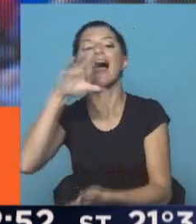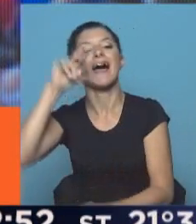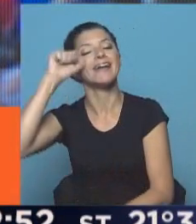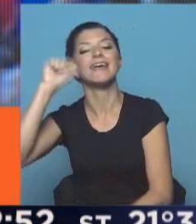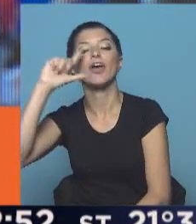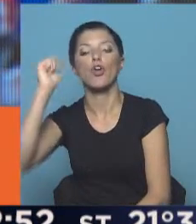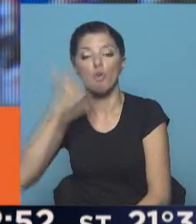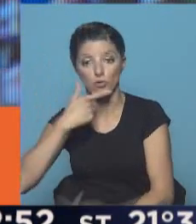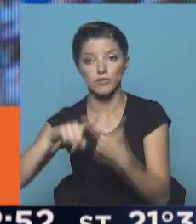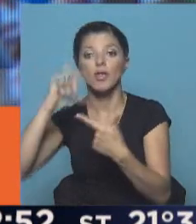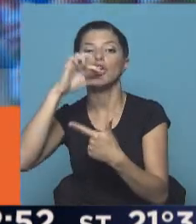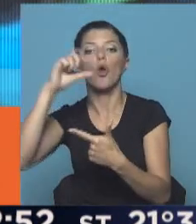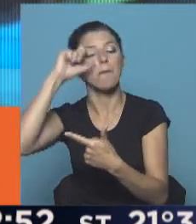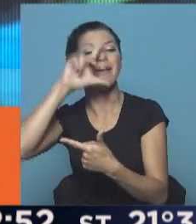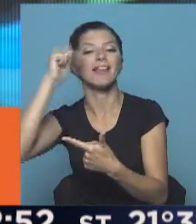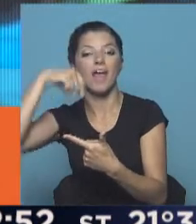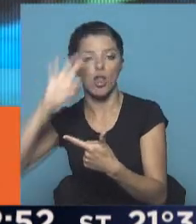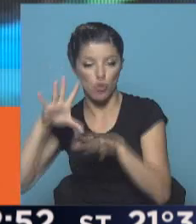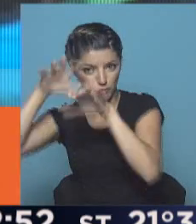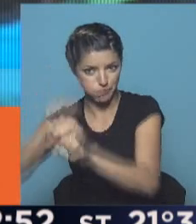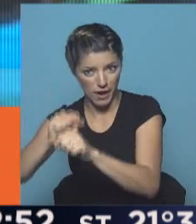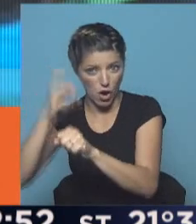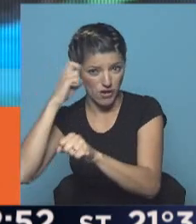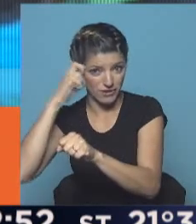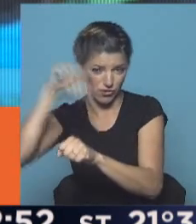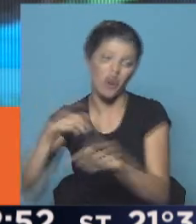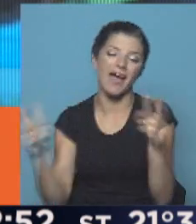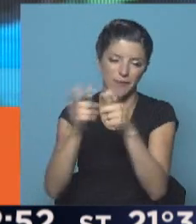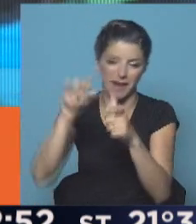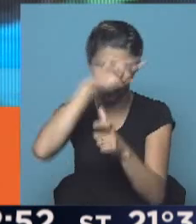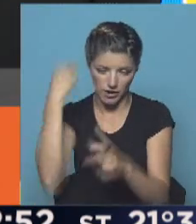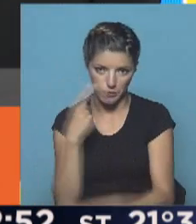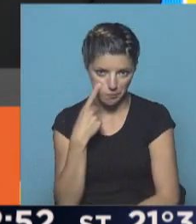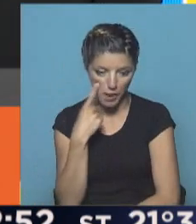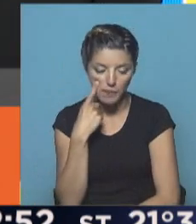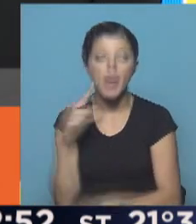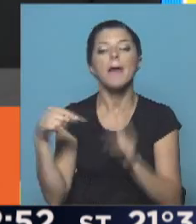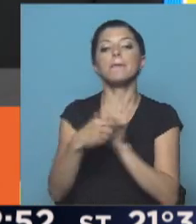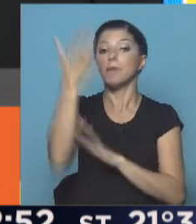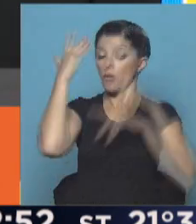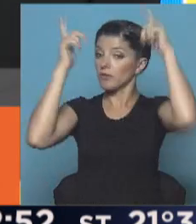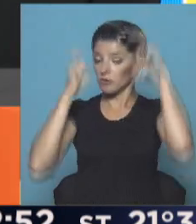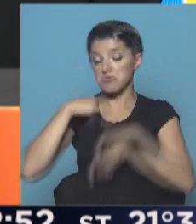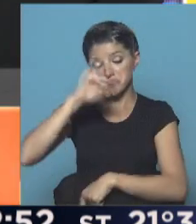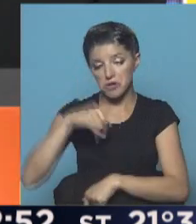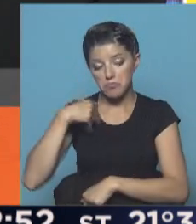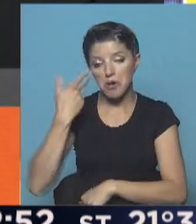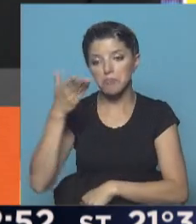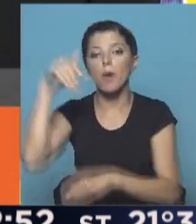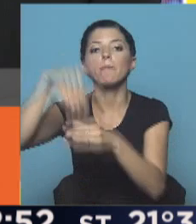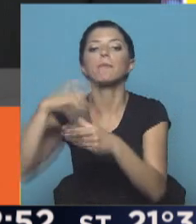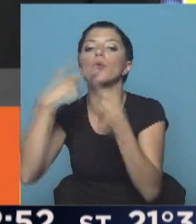hasta tomaron el Congreso, lo que era el Congreso que hoy es la Asamblea Nacional. Pero Chávez se somete al revocatorio y lo gana. Esto